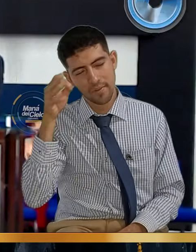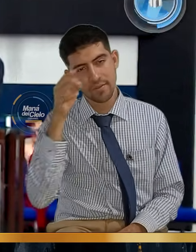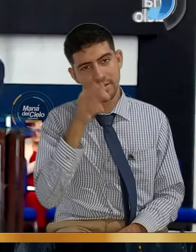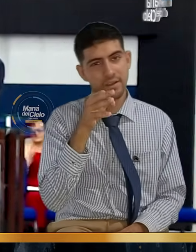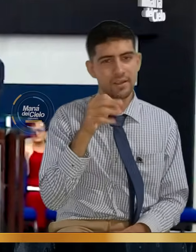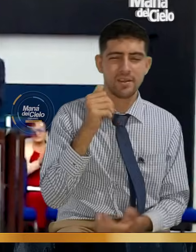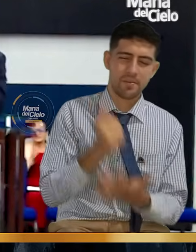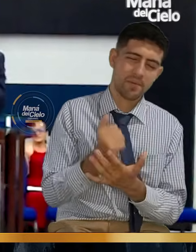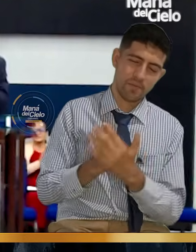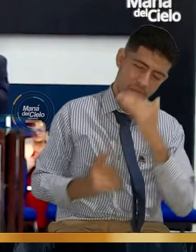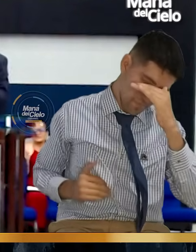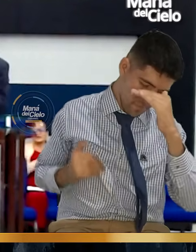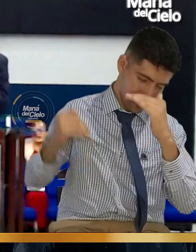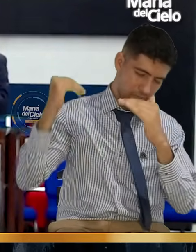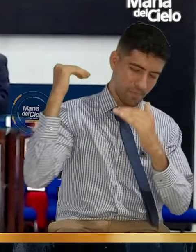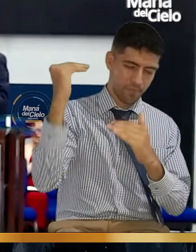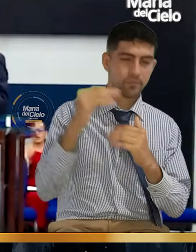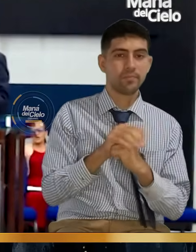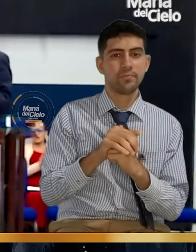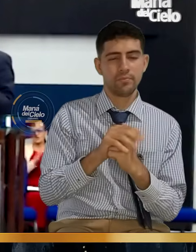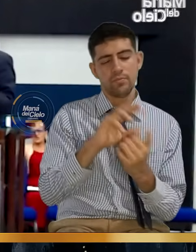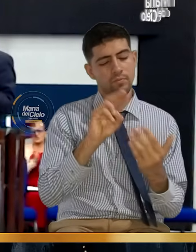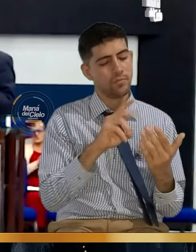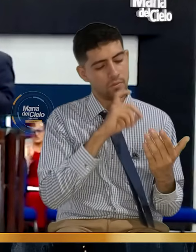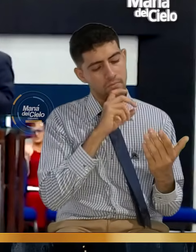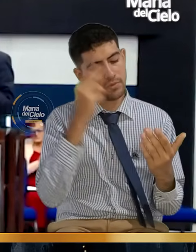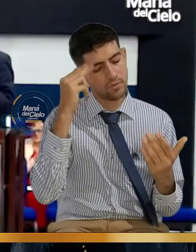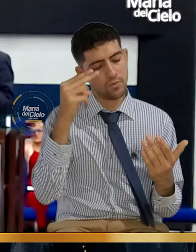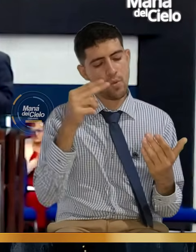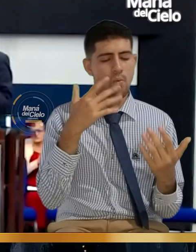falla. Mi Dios no miente.